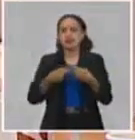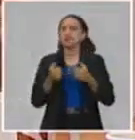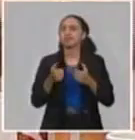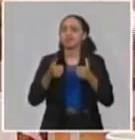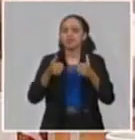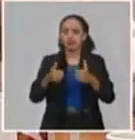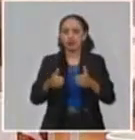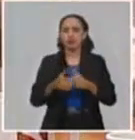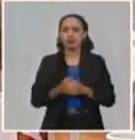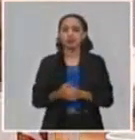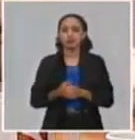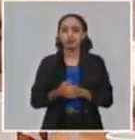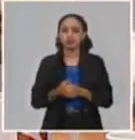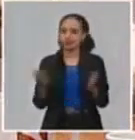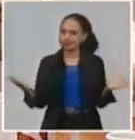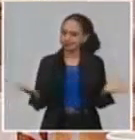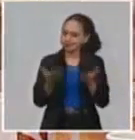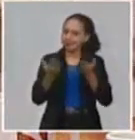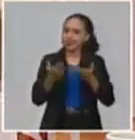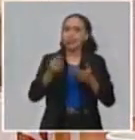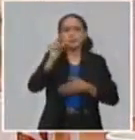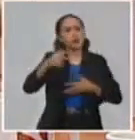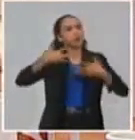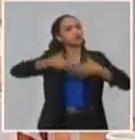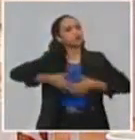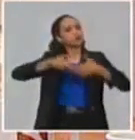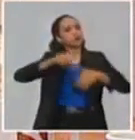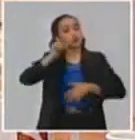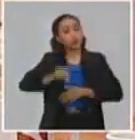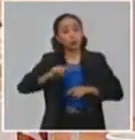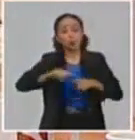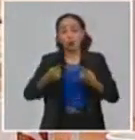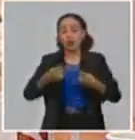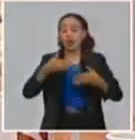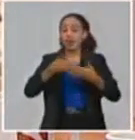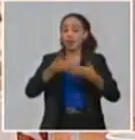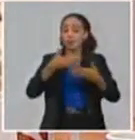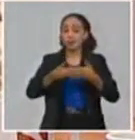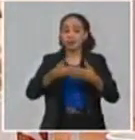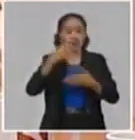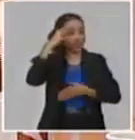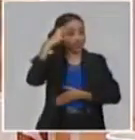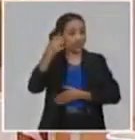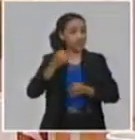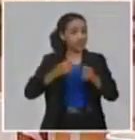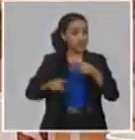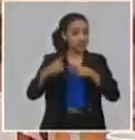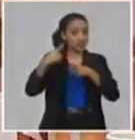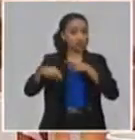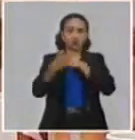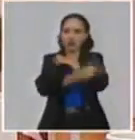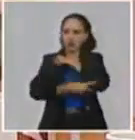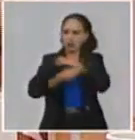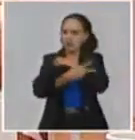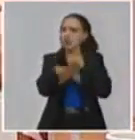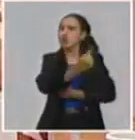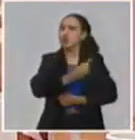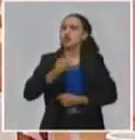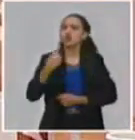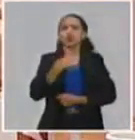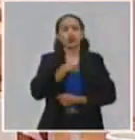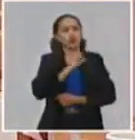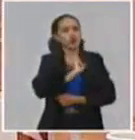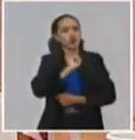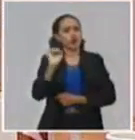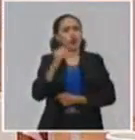eficiente. Estimular a los productores, porque incluso en la empresa estatal que exporta, nosotros tenemos que lograr que los